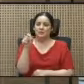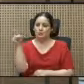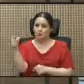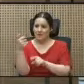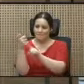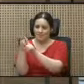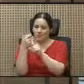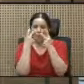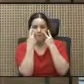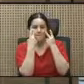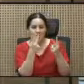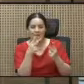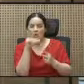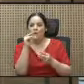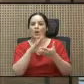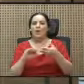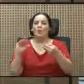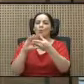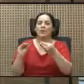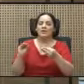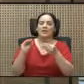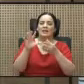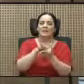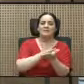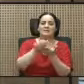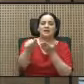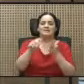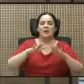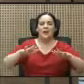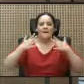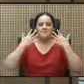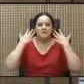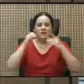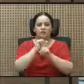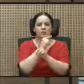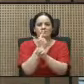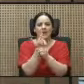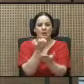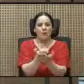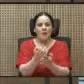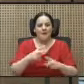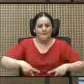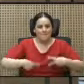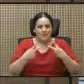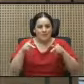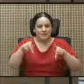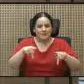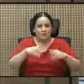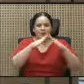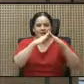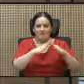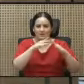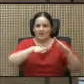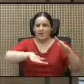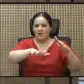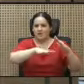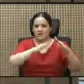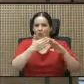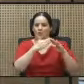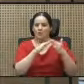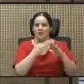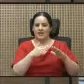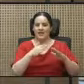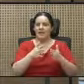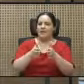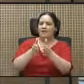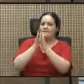sobre el desastre ambiental, social y económico que viven los vecinos de esa comunidad, que claman por respuestas que